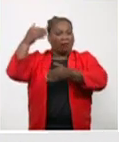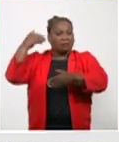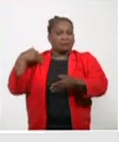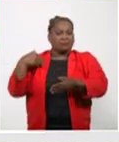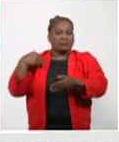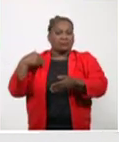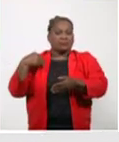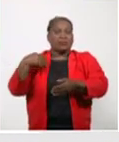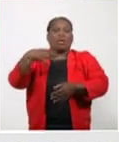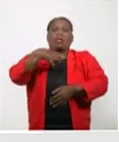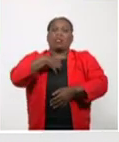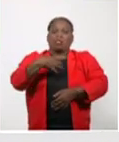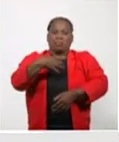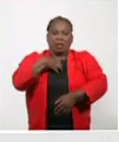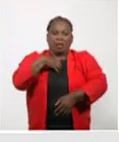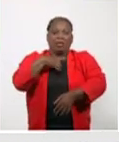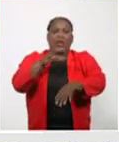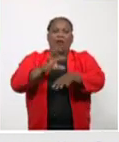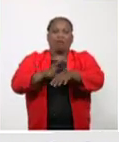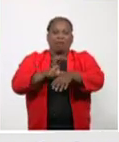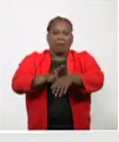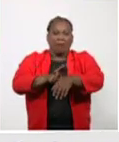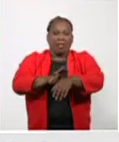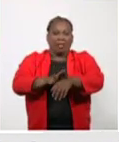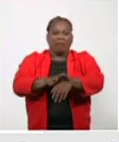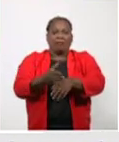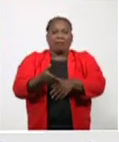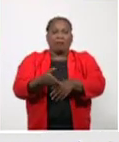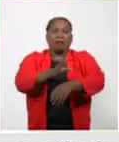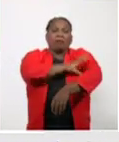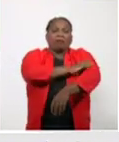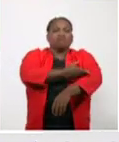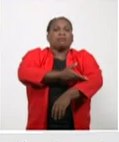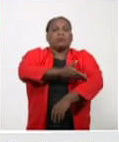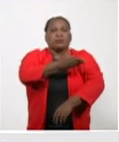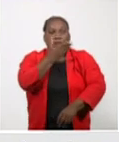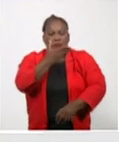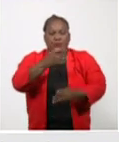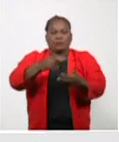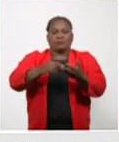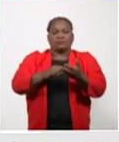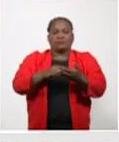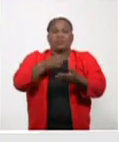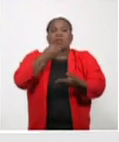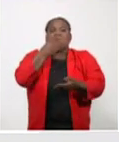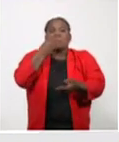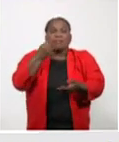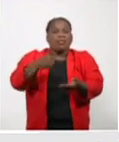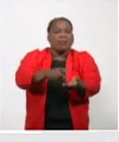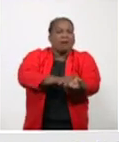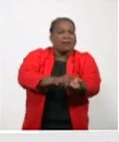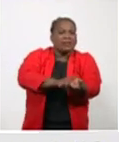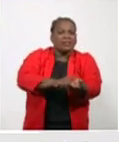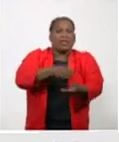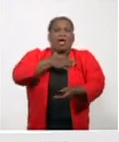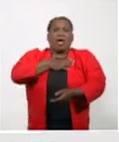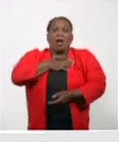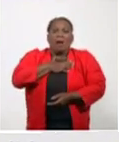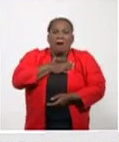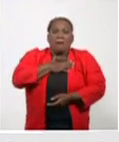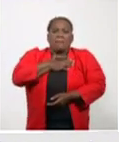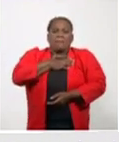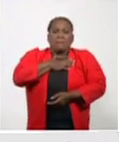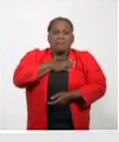algunas comorbilidades asociadas, hipertensión arterial, diabetes mellitus, asma bronquial